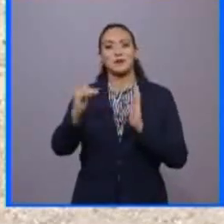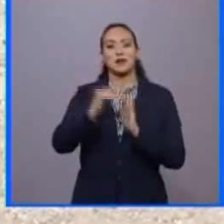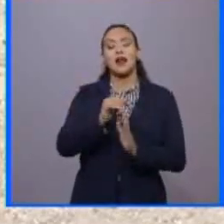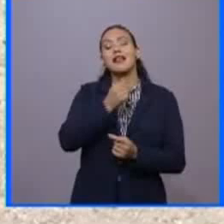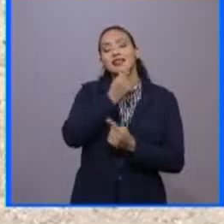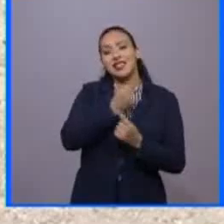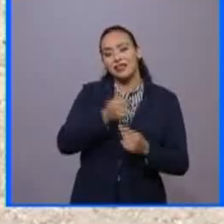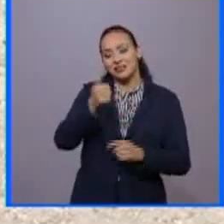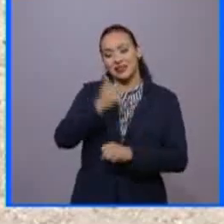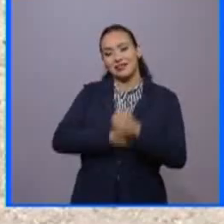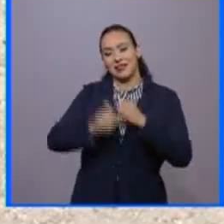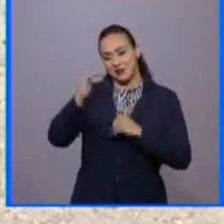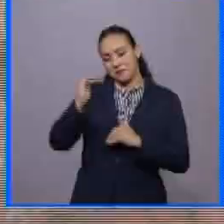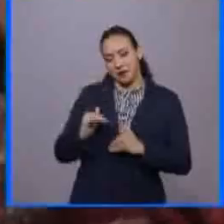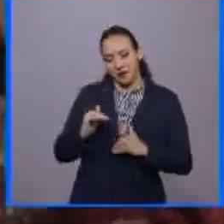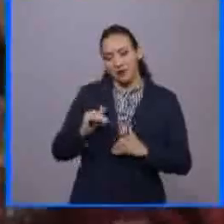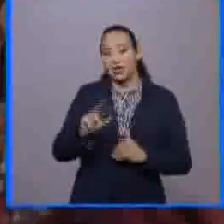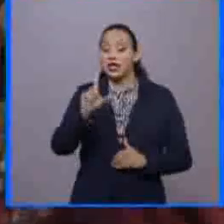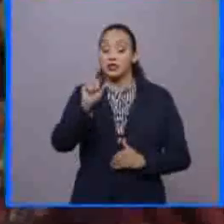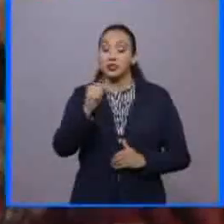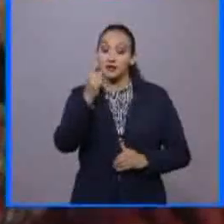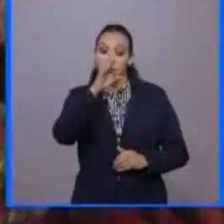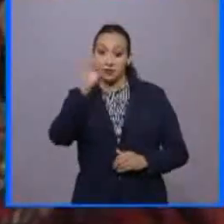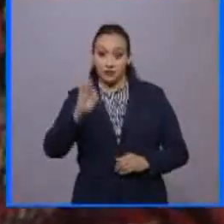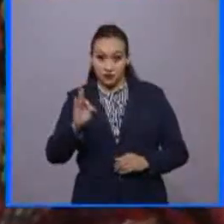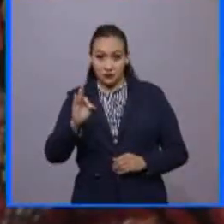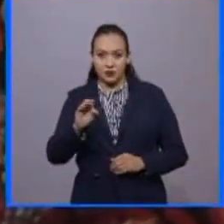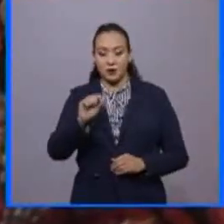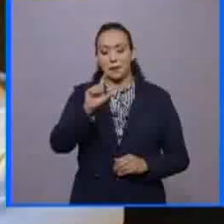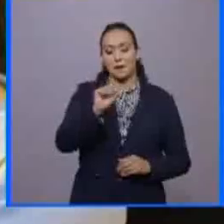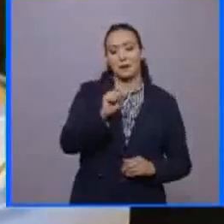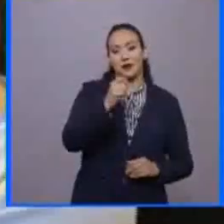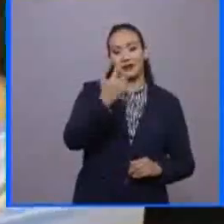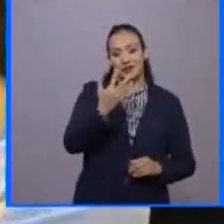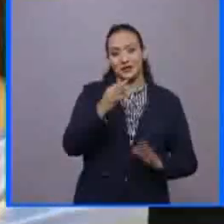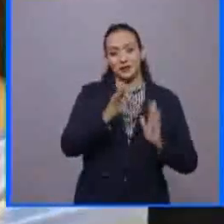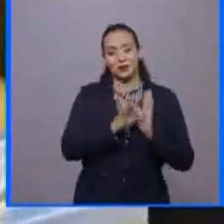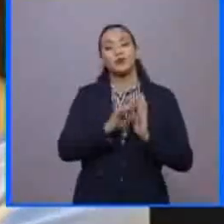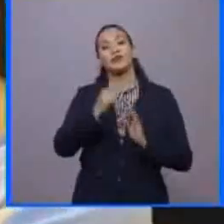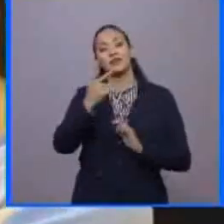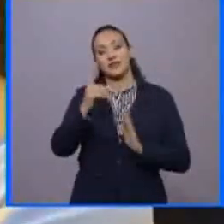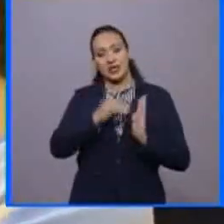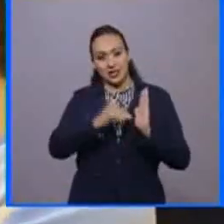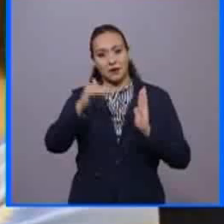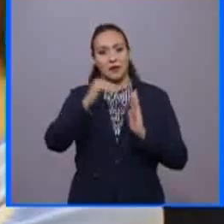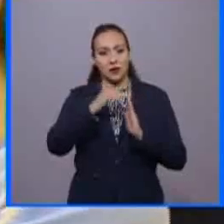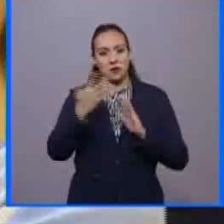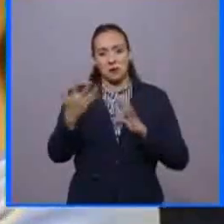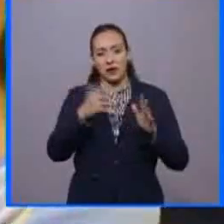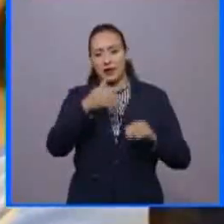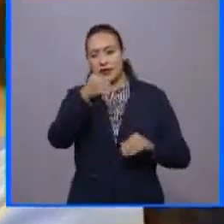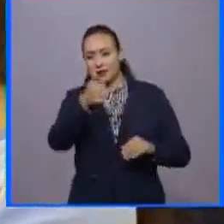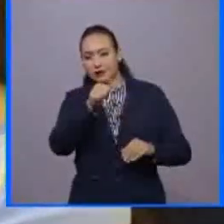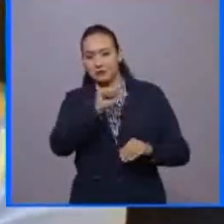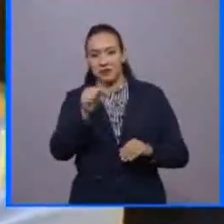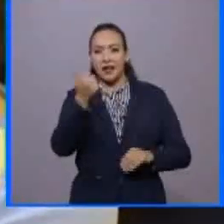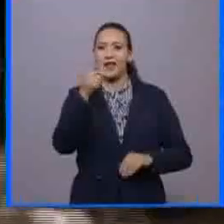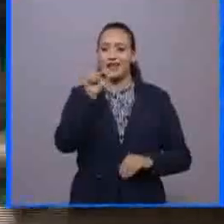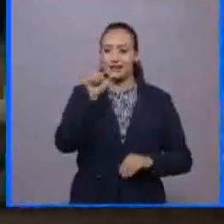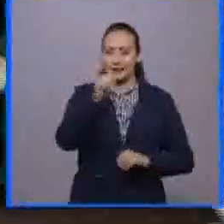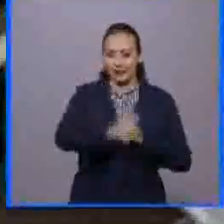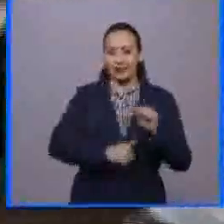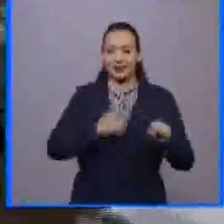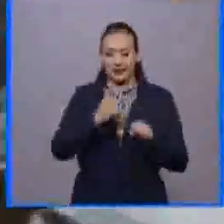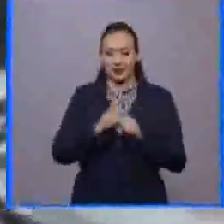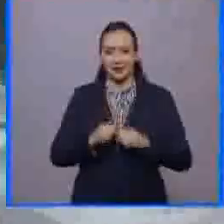son menores de 6 años, el 71%, 25.7 millones, tienen entre 6 y 17